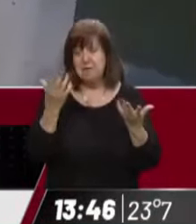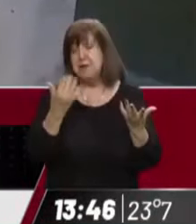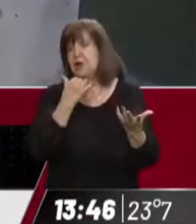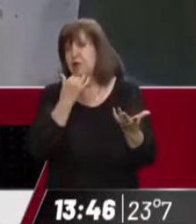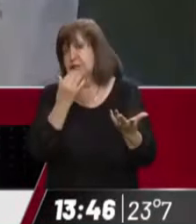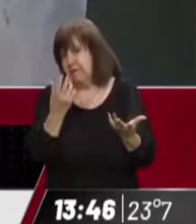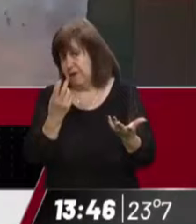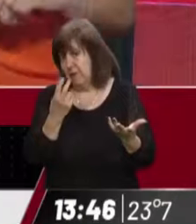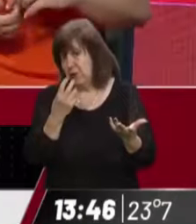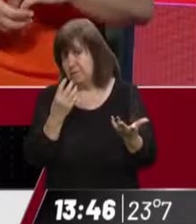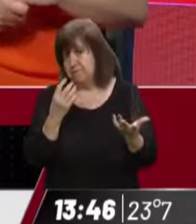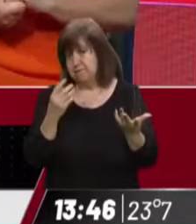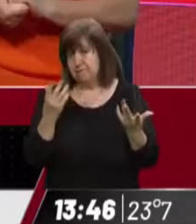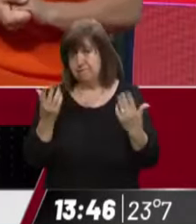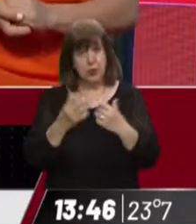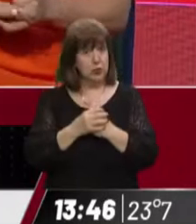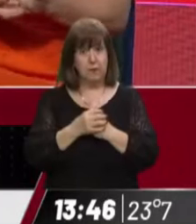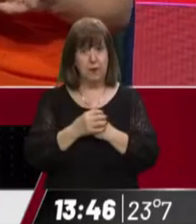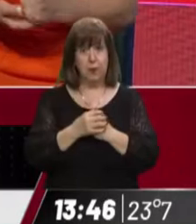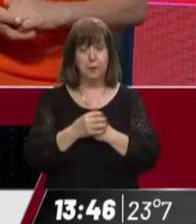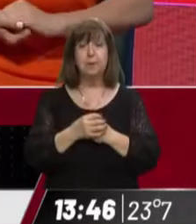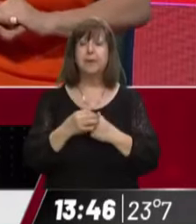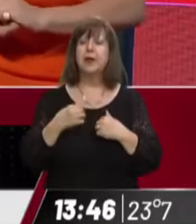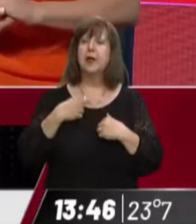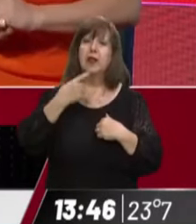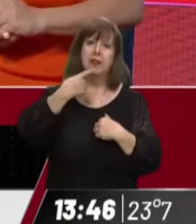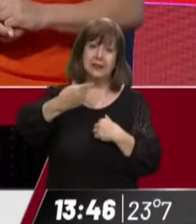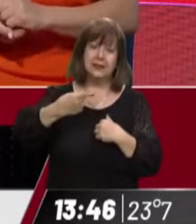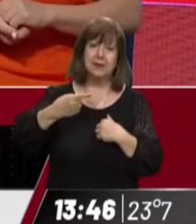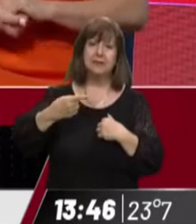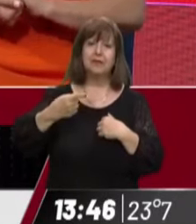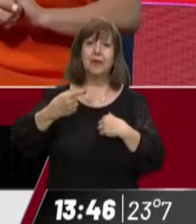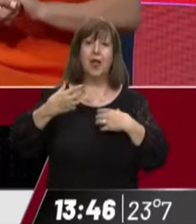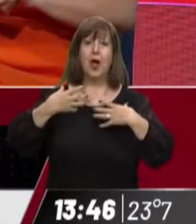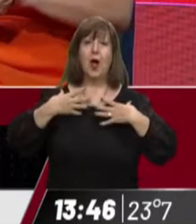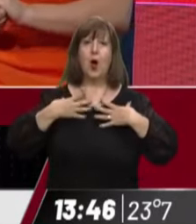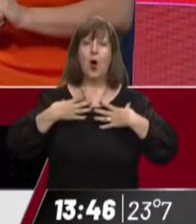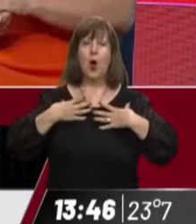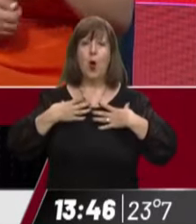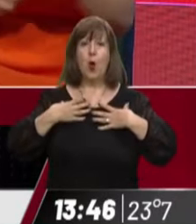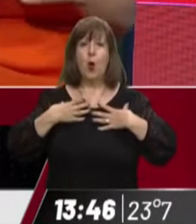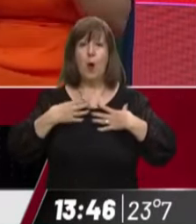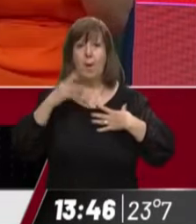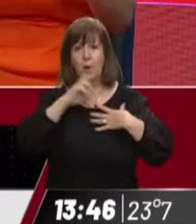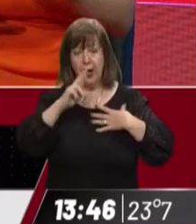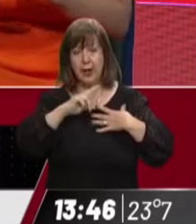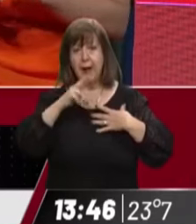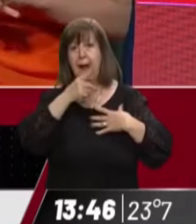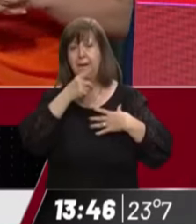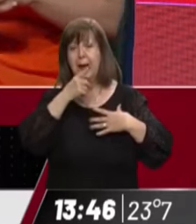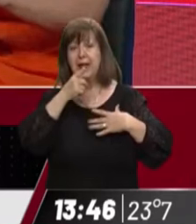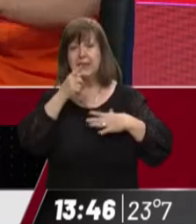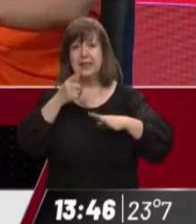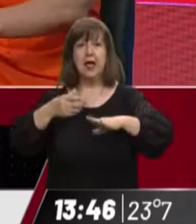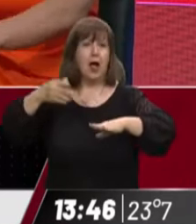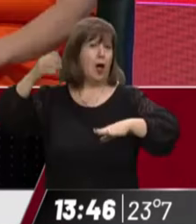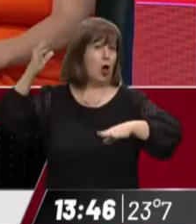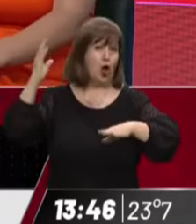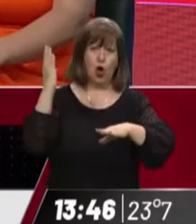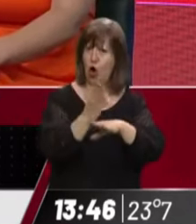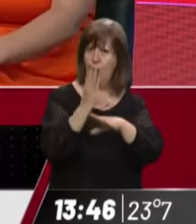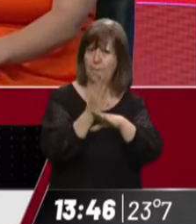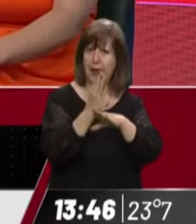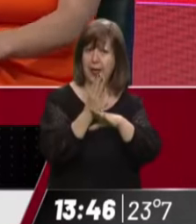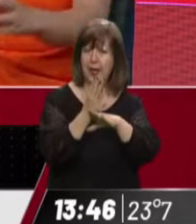te escucho. Vos sabés que hay un trascendido que habla de que el cuerpo presentaría un fuerte golpe. Yo no sé si ese trascendido vos también lo